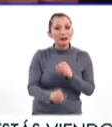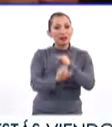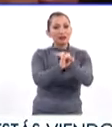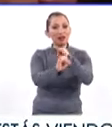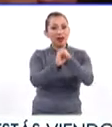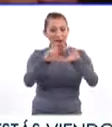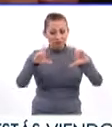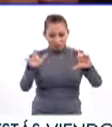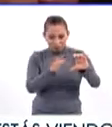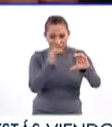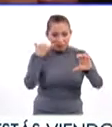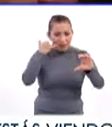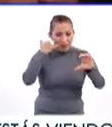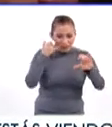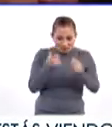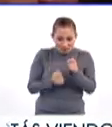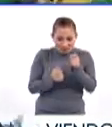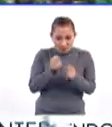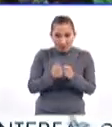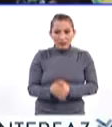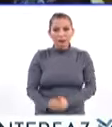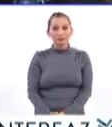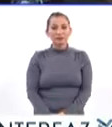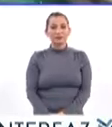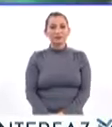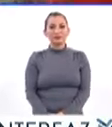de tabletas y teléfonos inteligentes.